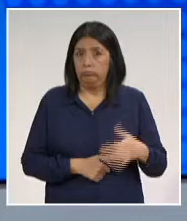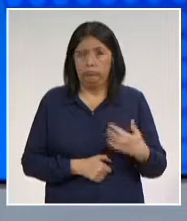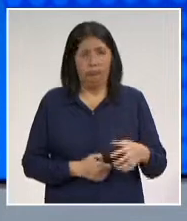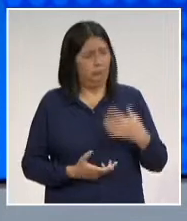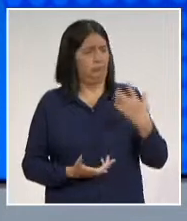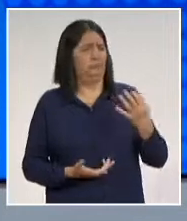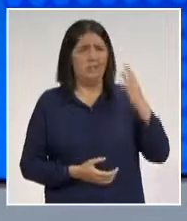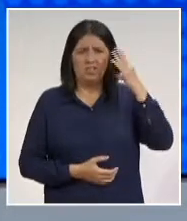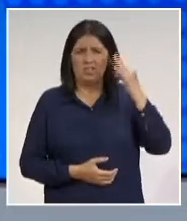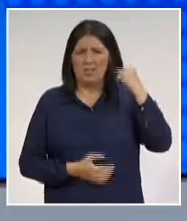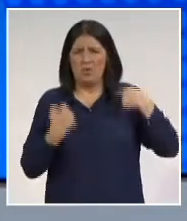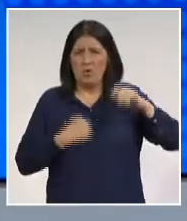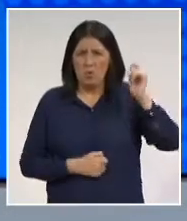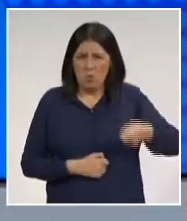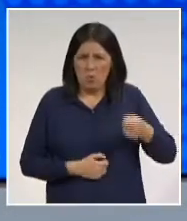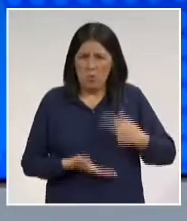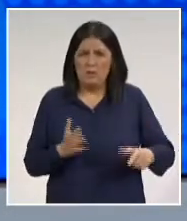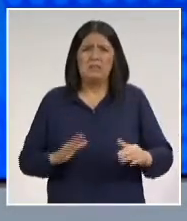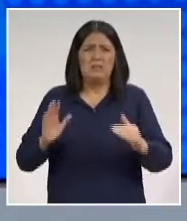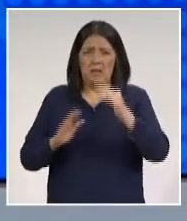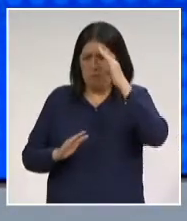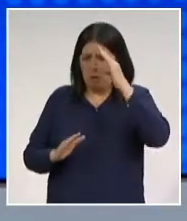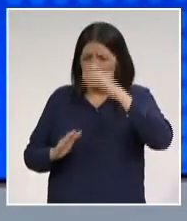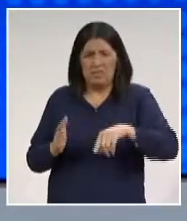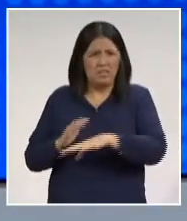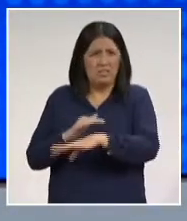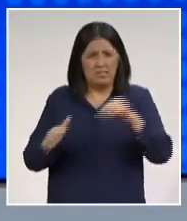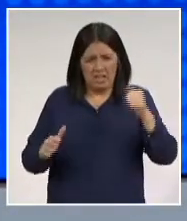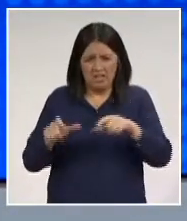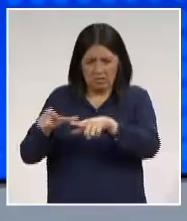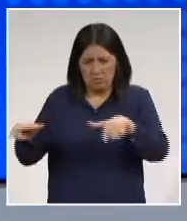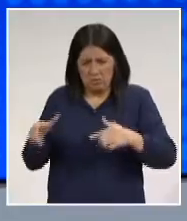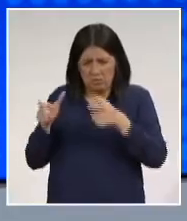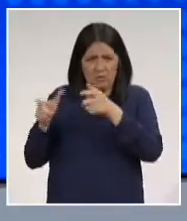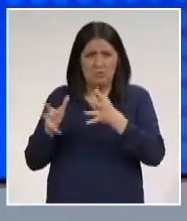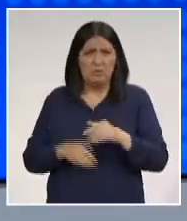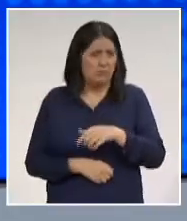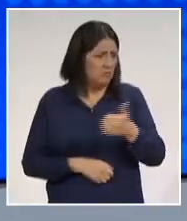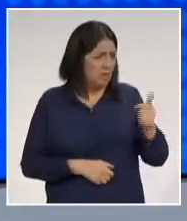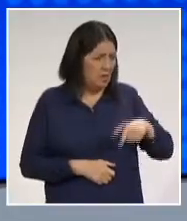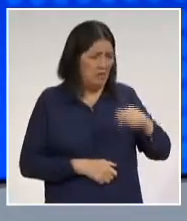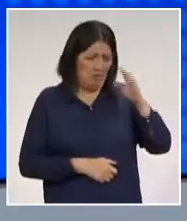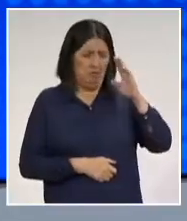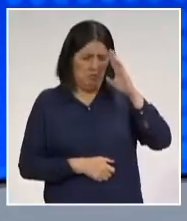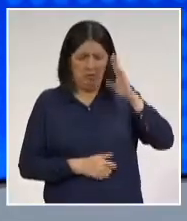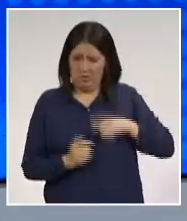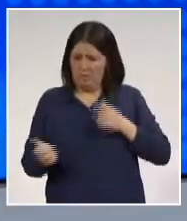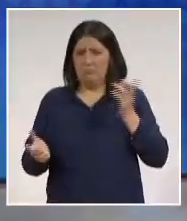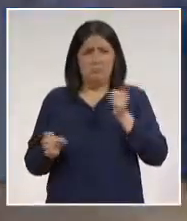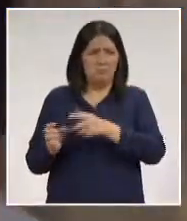Solito en Chiclayo, un juez ordenó el desalojo de policías de un puesto de vigilancia. Fueron sus colegas quienes participaron en esta